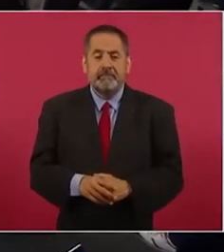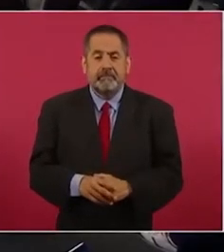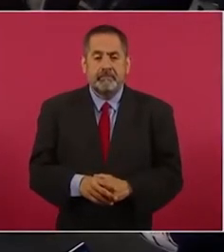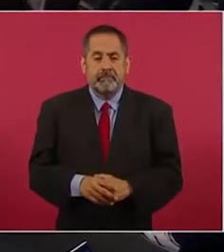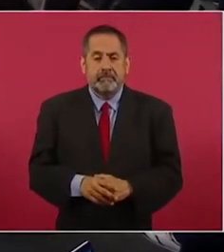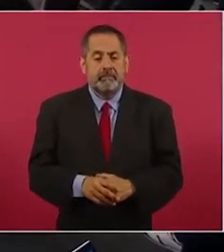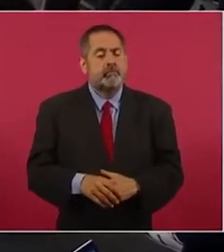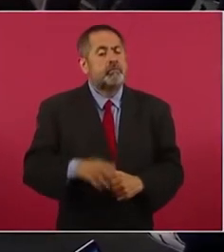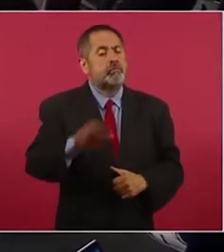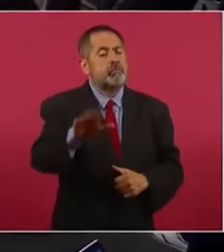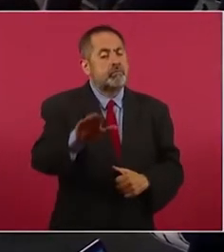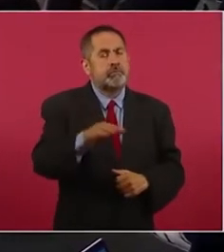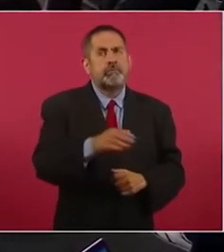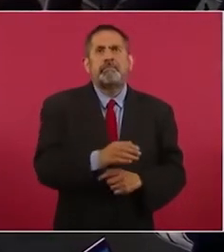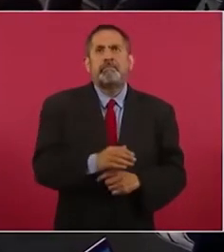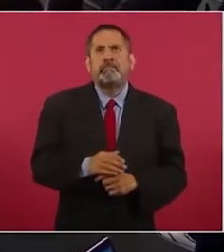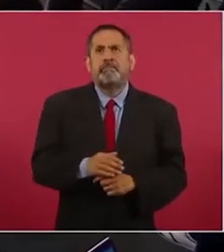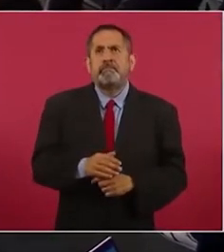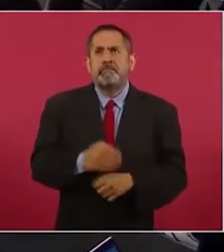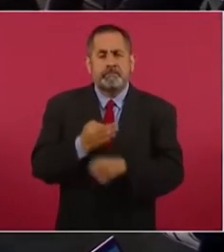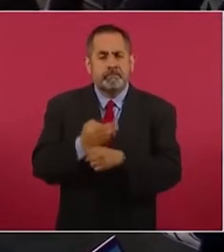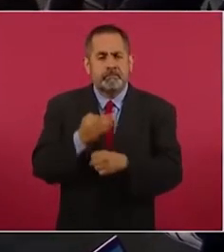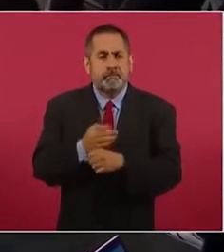Hasta ahora,